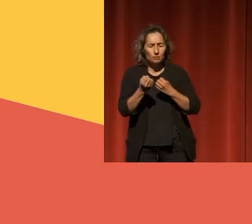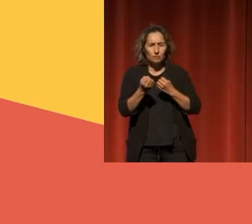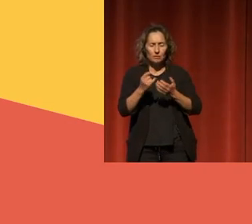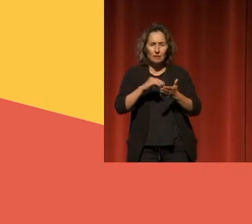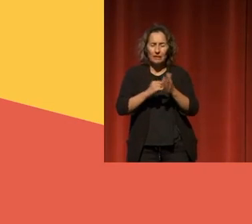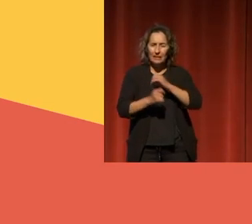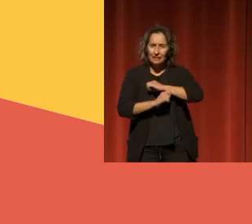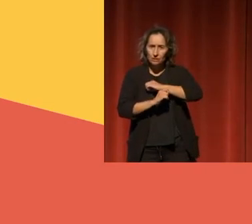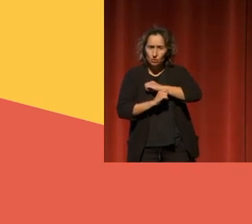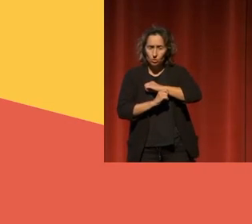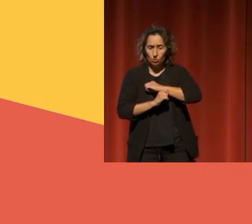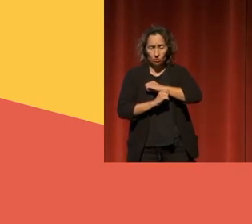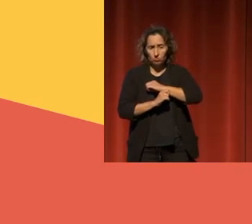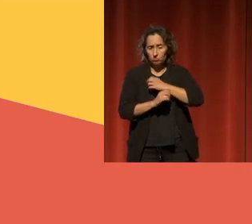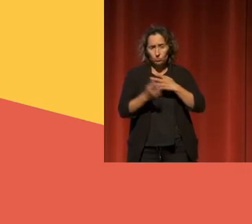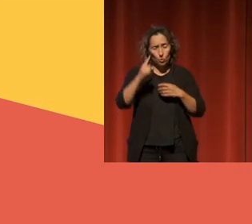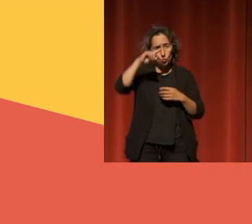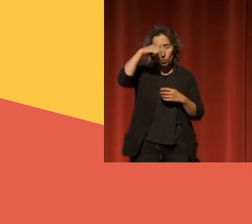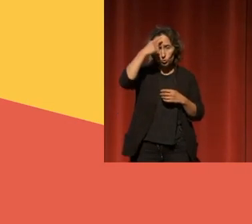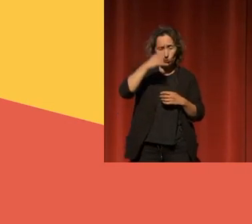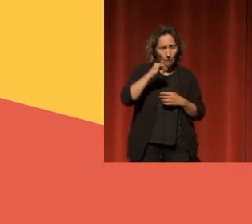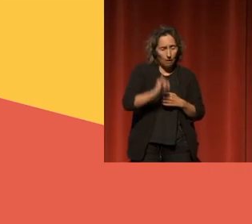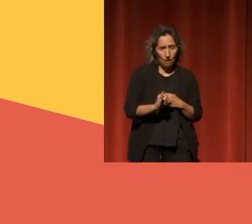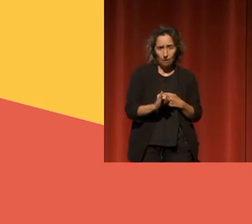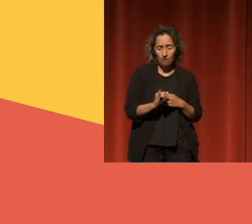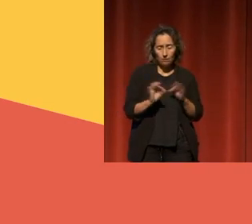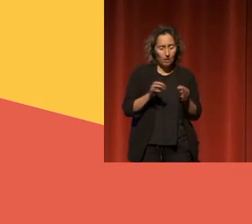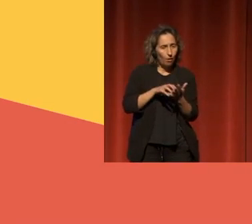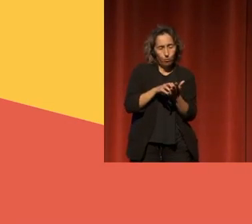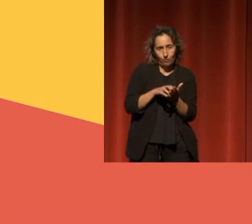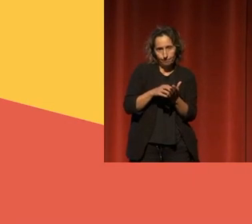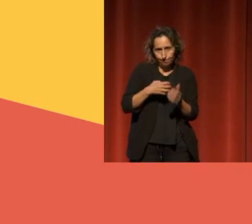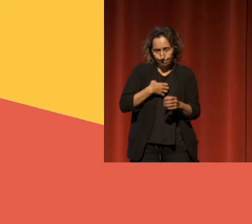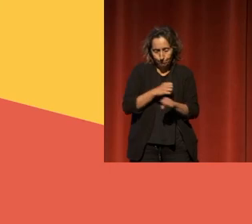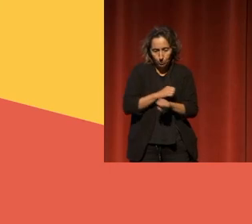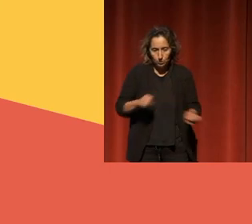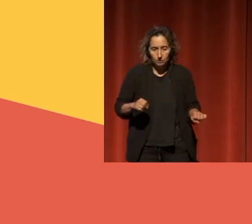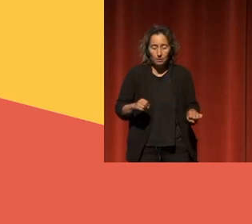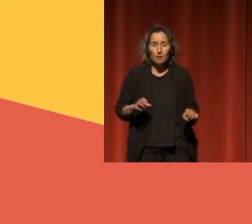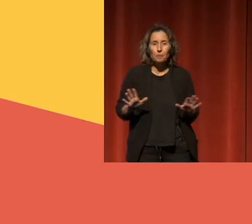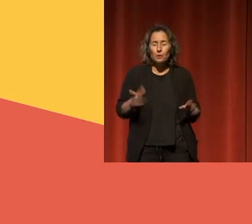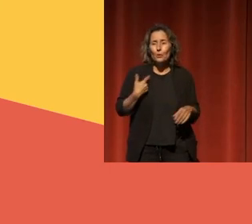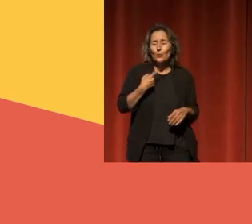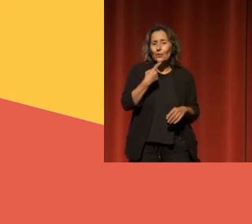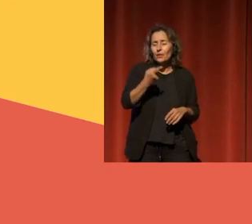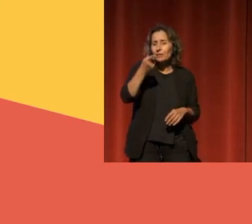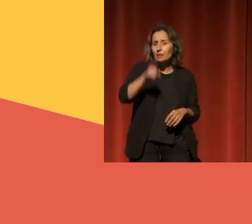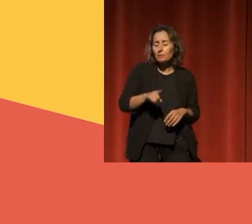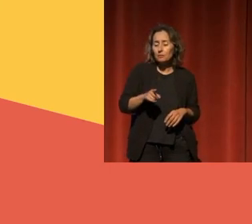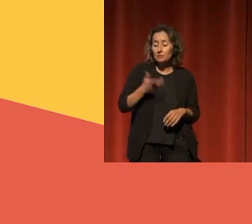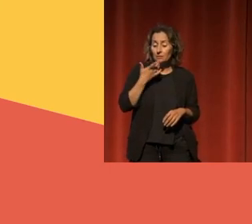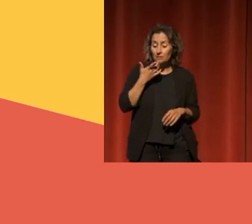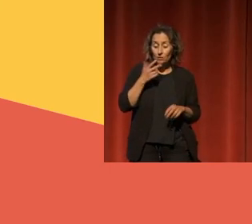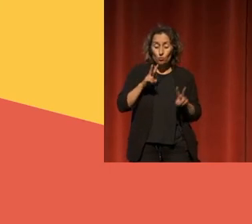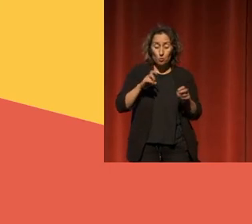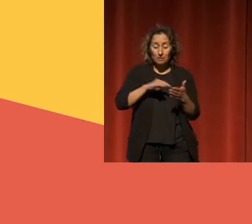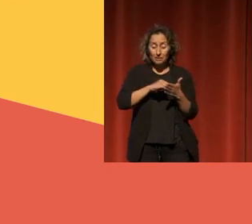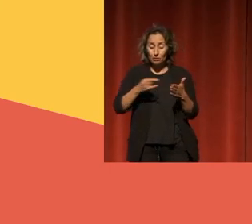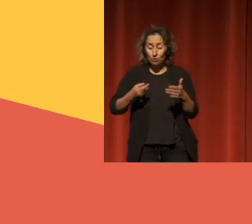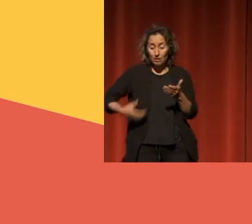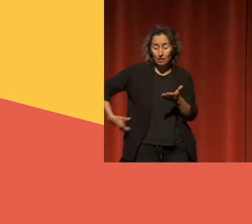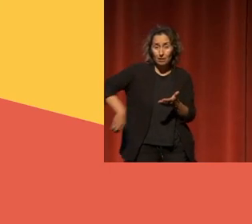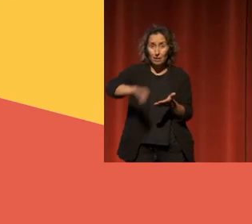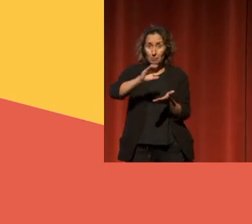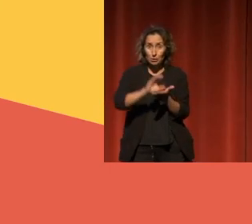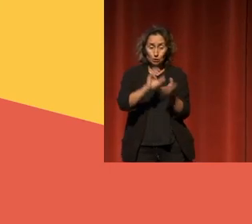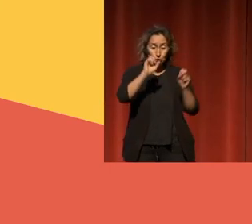tener la cultura creo que ya no podemos dudarlo pero también hay que recordar que sin La Apuesta por la inversión en nuevas tecnologías y